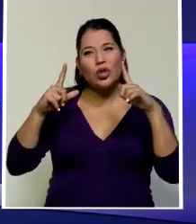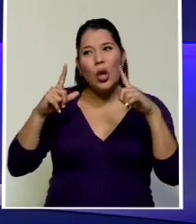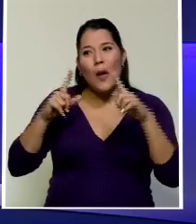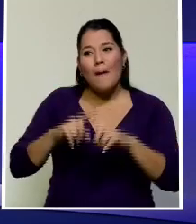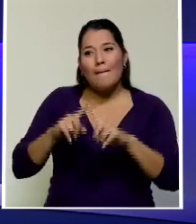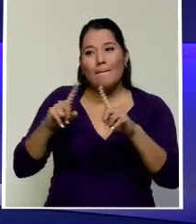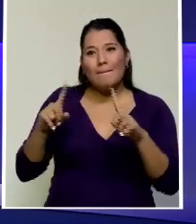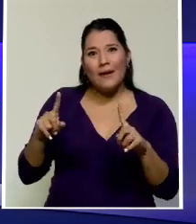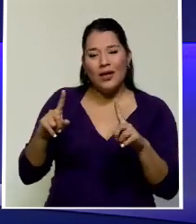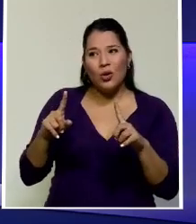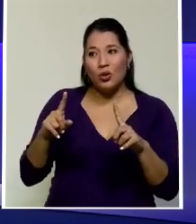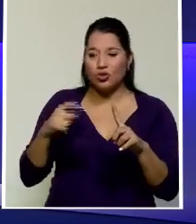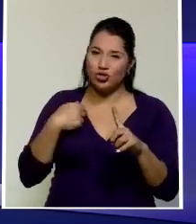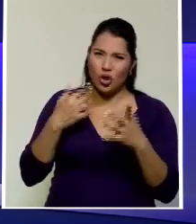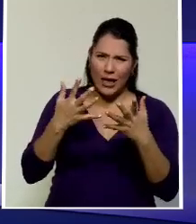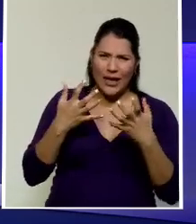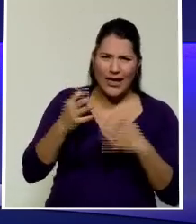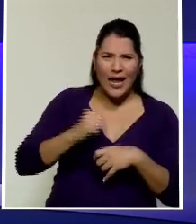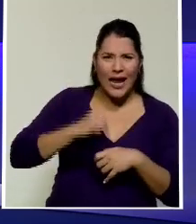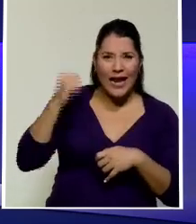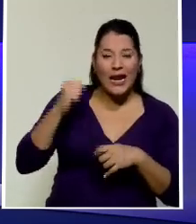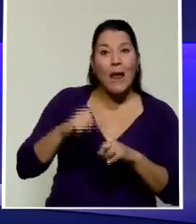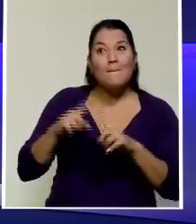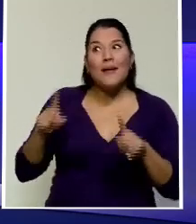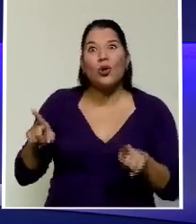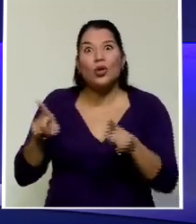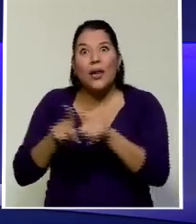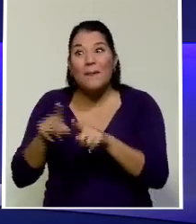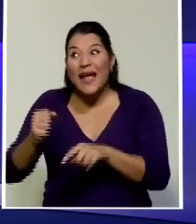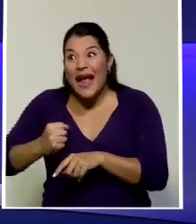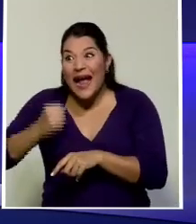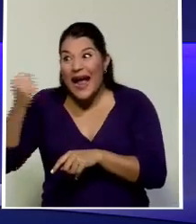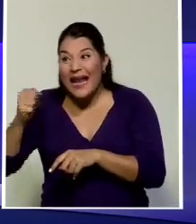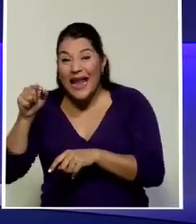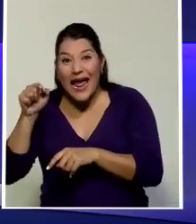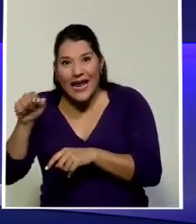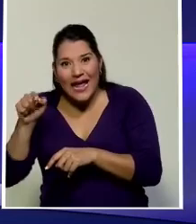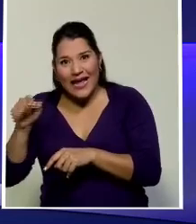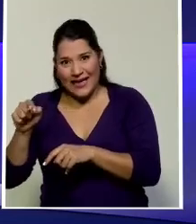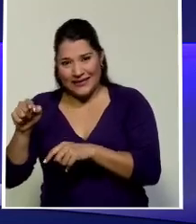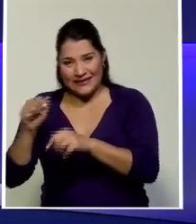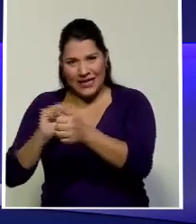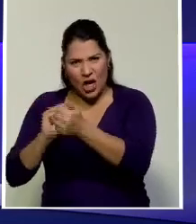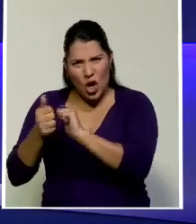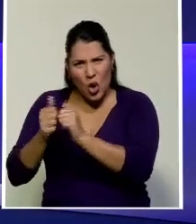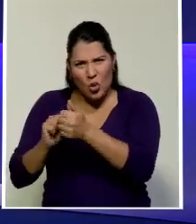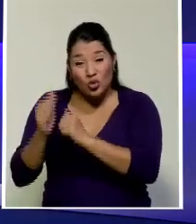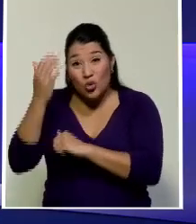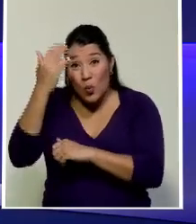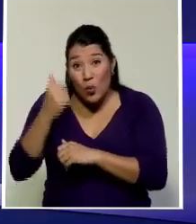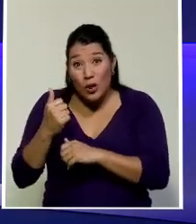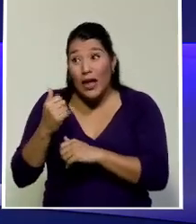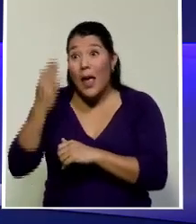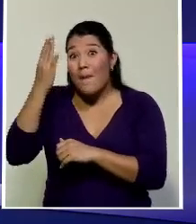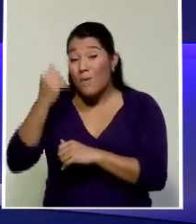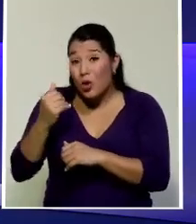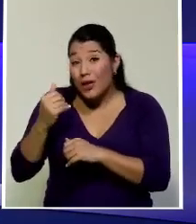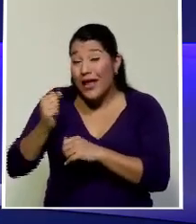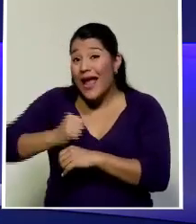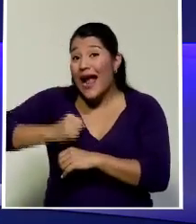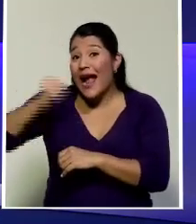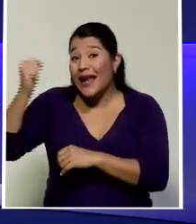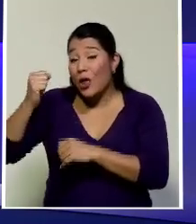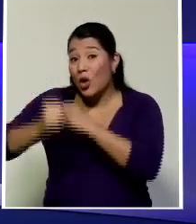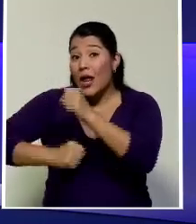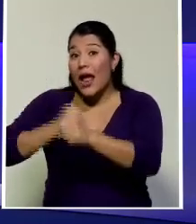no solamente la de ganar, sino la de ganar un concurso en el que, como te digo, la nómina de personas anteriores ganadoras, a las que he leído muchas de